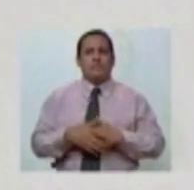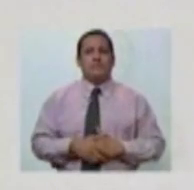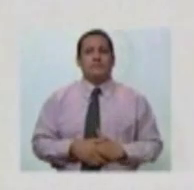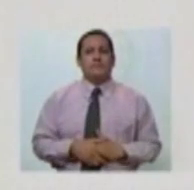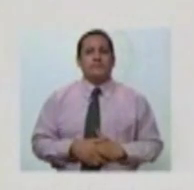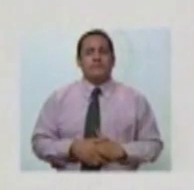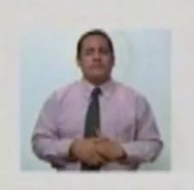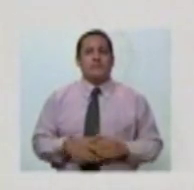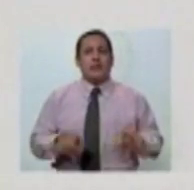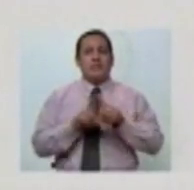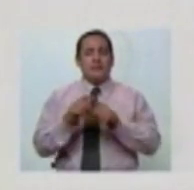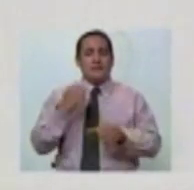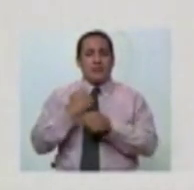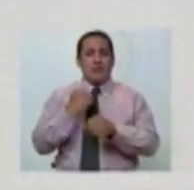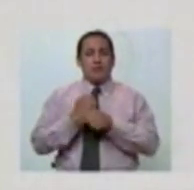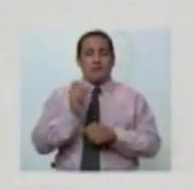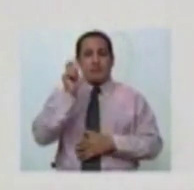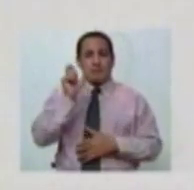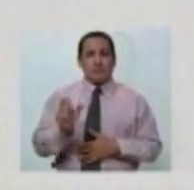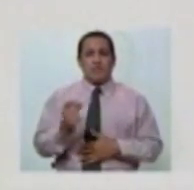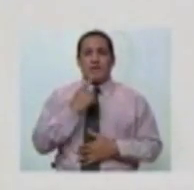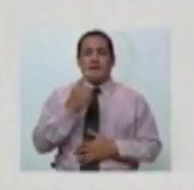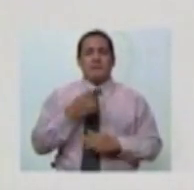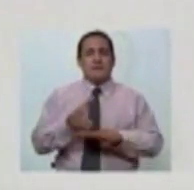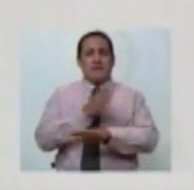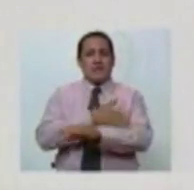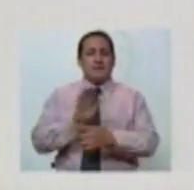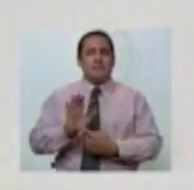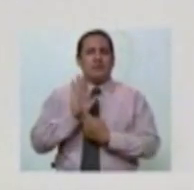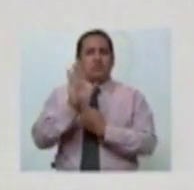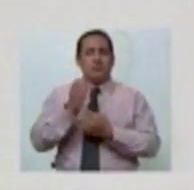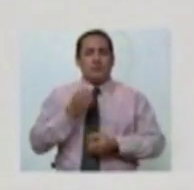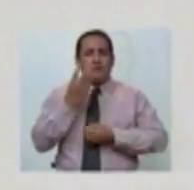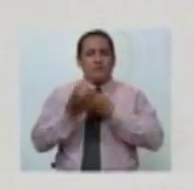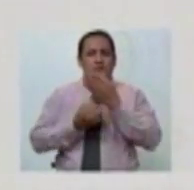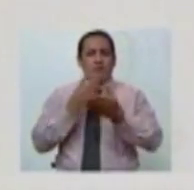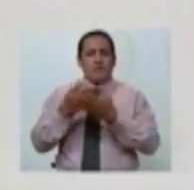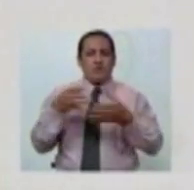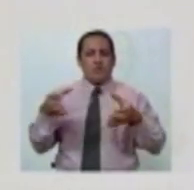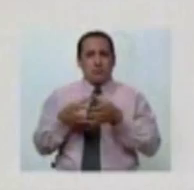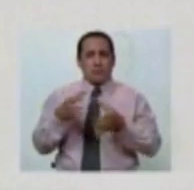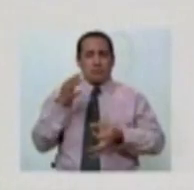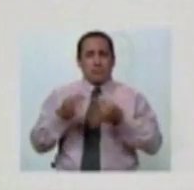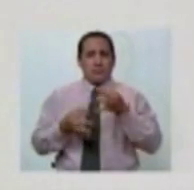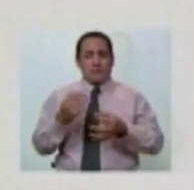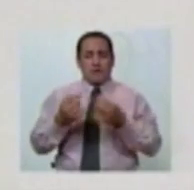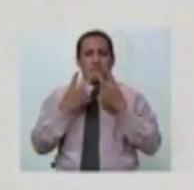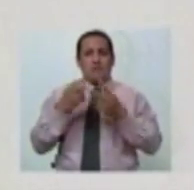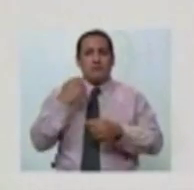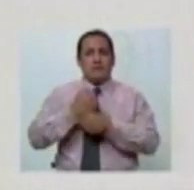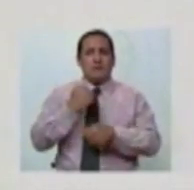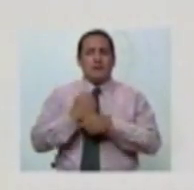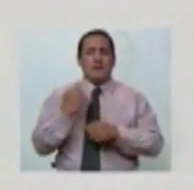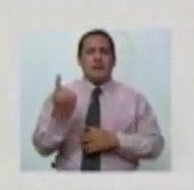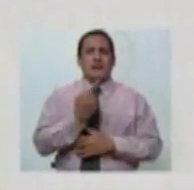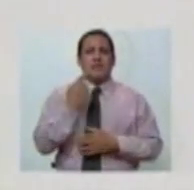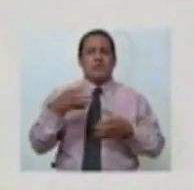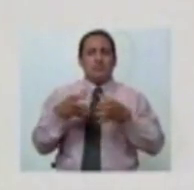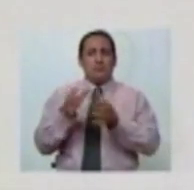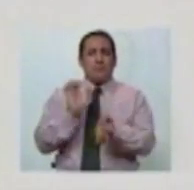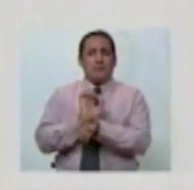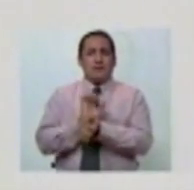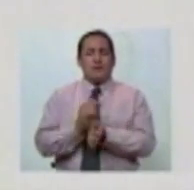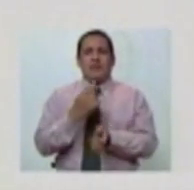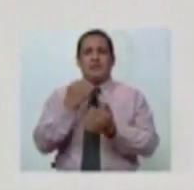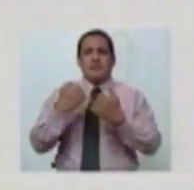¿no? El trabajador en cuestión, el que presentó la demanda de amparo, era un trabajador del Instituto Nacional de Penitenciario